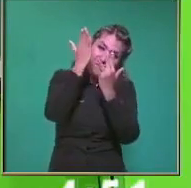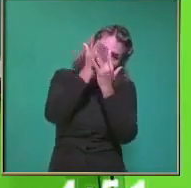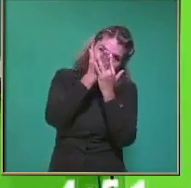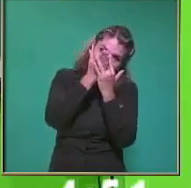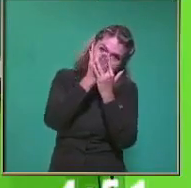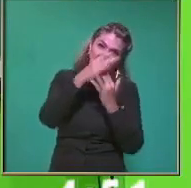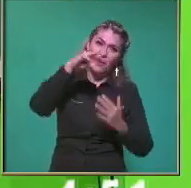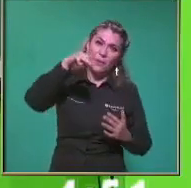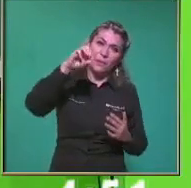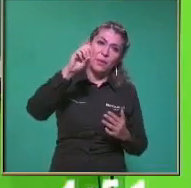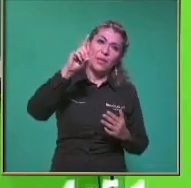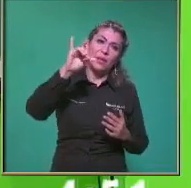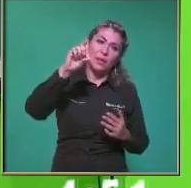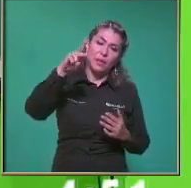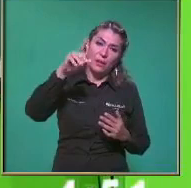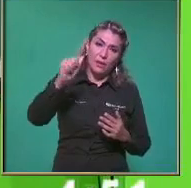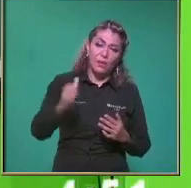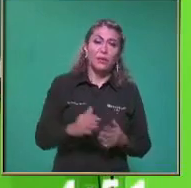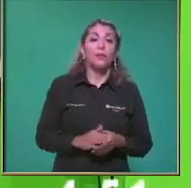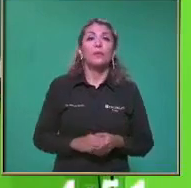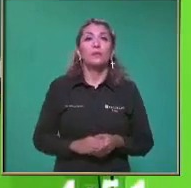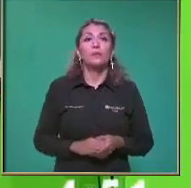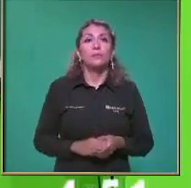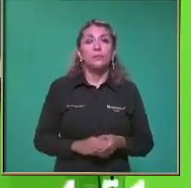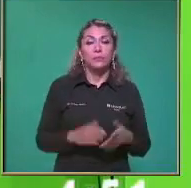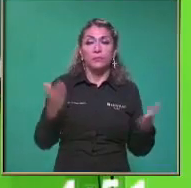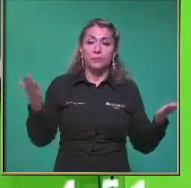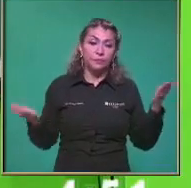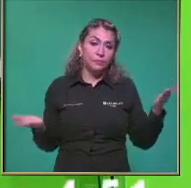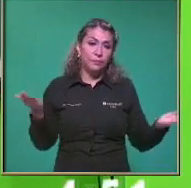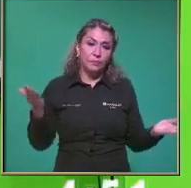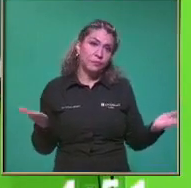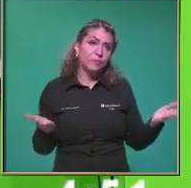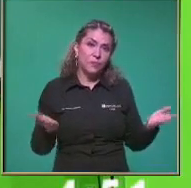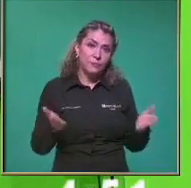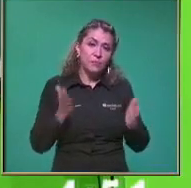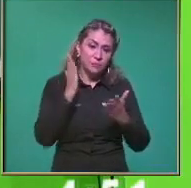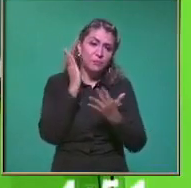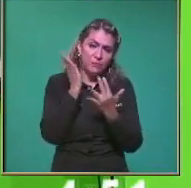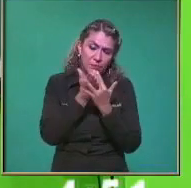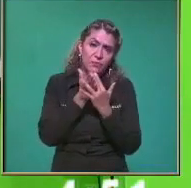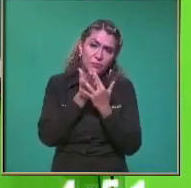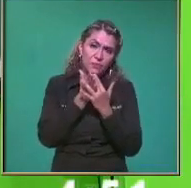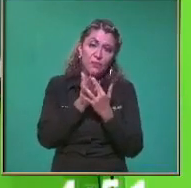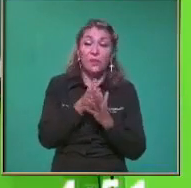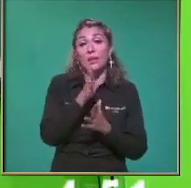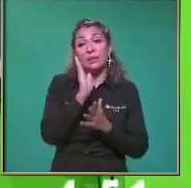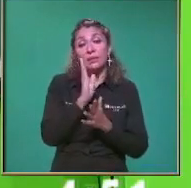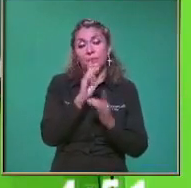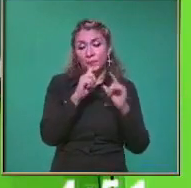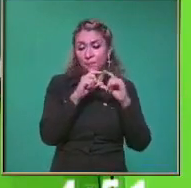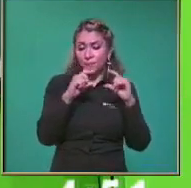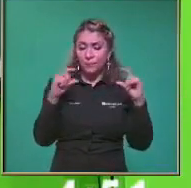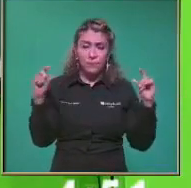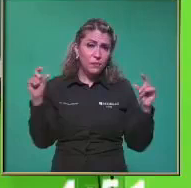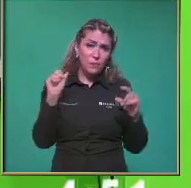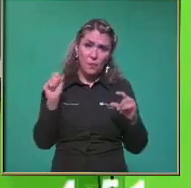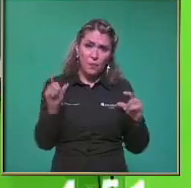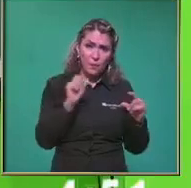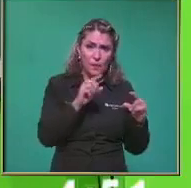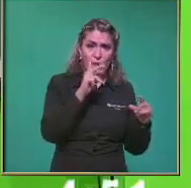Si tengo una cantidad de datos impar, sí me va a quedar un dato exactamente en medio. Pero si tengo una cantidad de datos